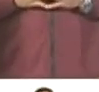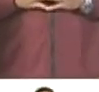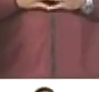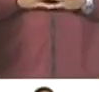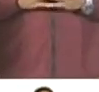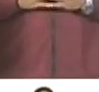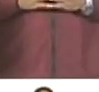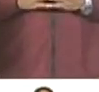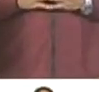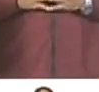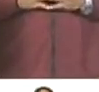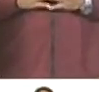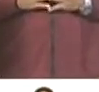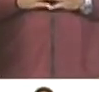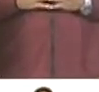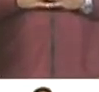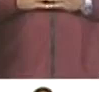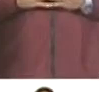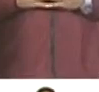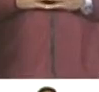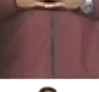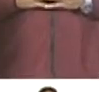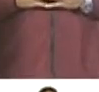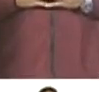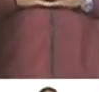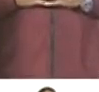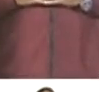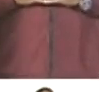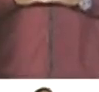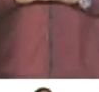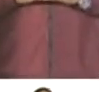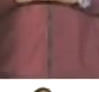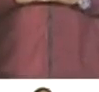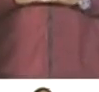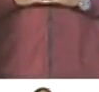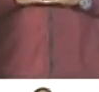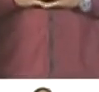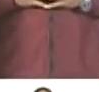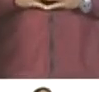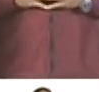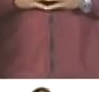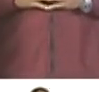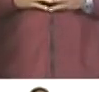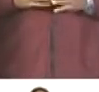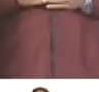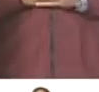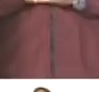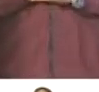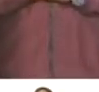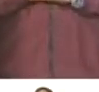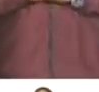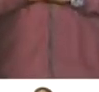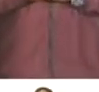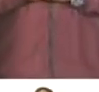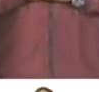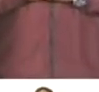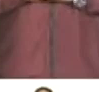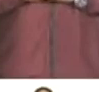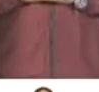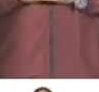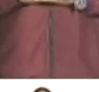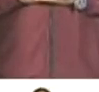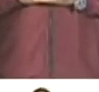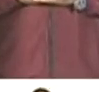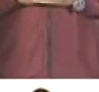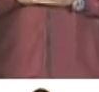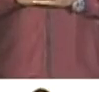dejó el comandante y nos dejó una gran tarea. Encomendó al hermano presidente Nicolás Maduro para que estuviese al frente.